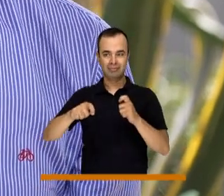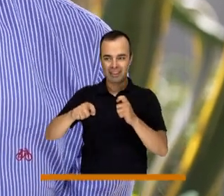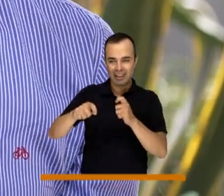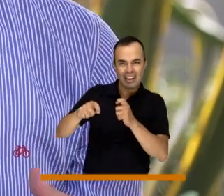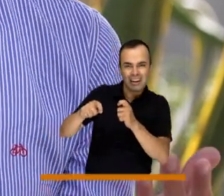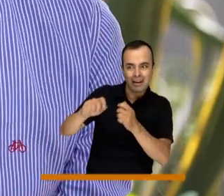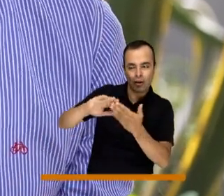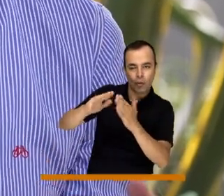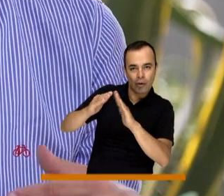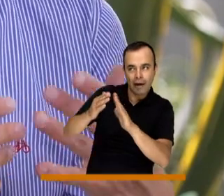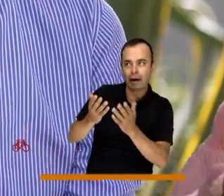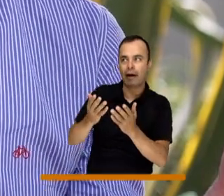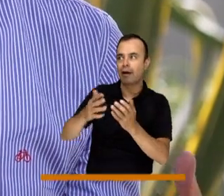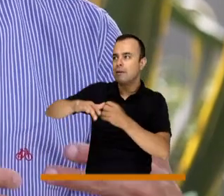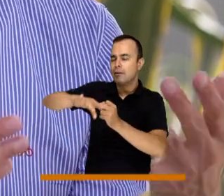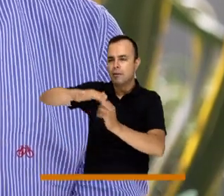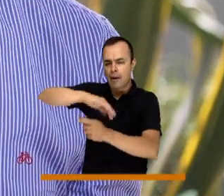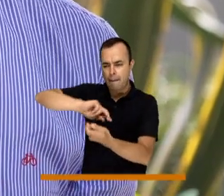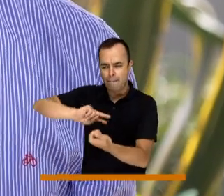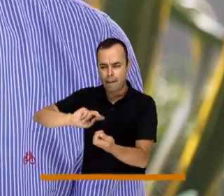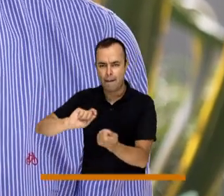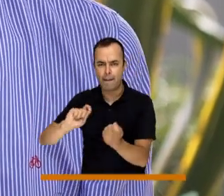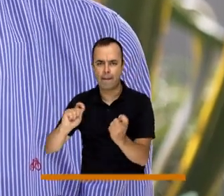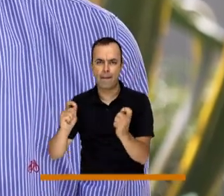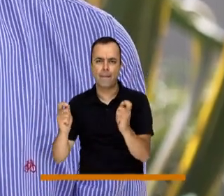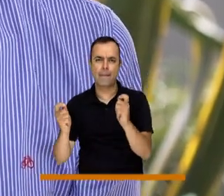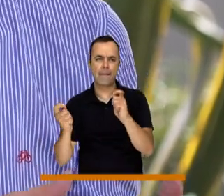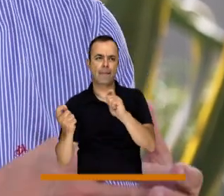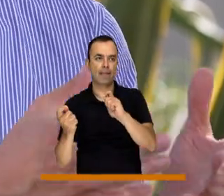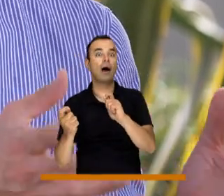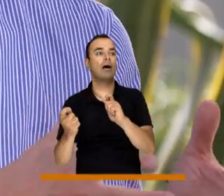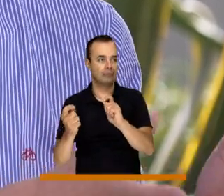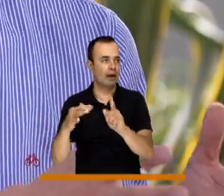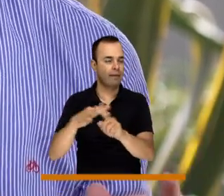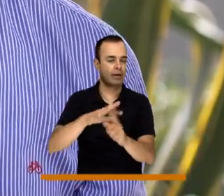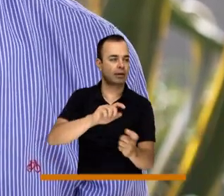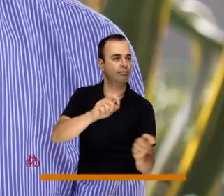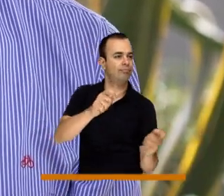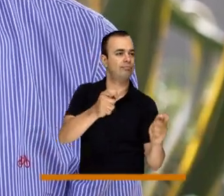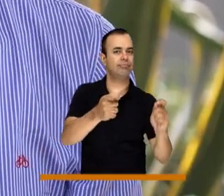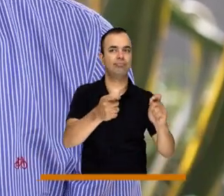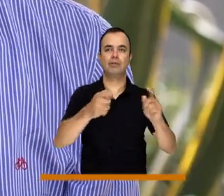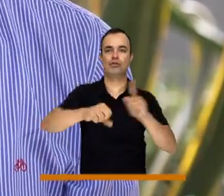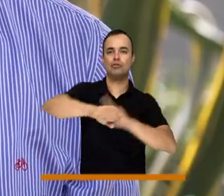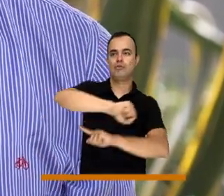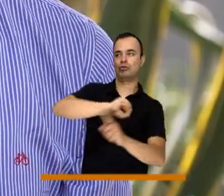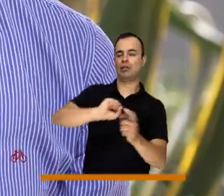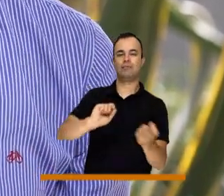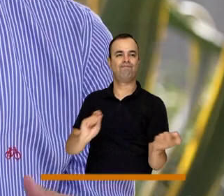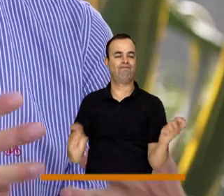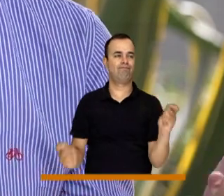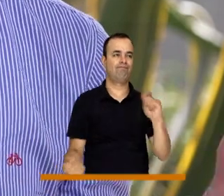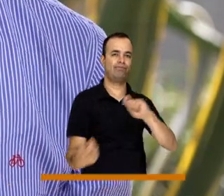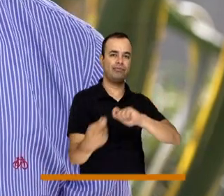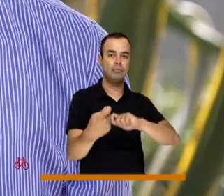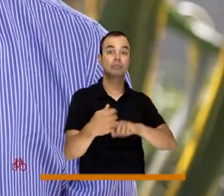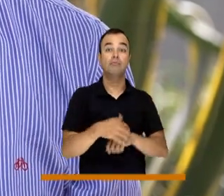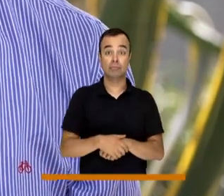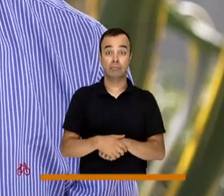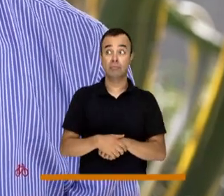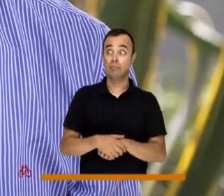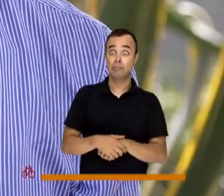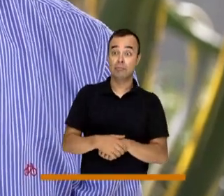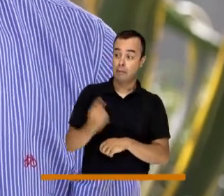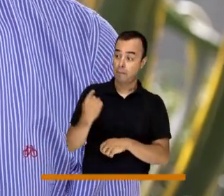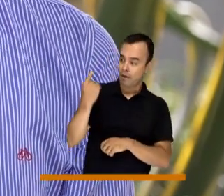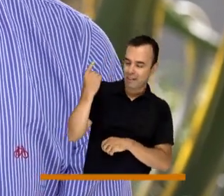podemos lograr transformaciones en nuestras comunidades, en nuestros entornos, desde pequeñas transformaciones familiares hasta más profundas en la sociedad. Entonces